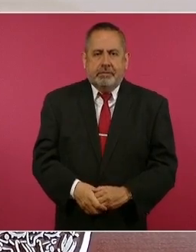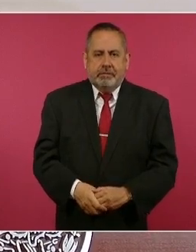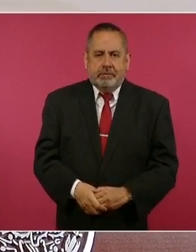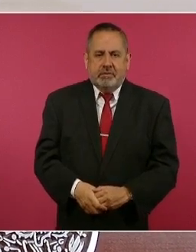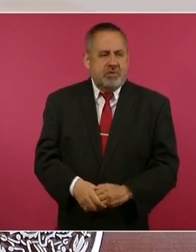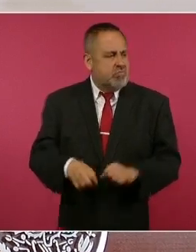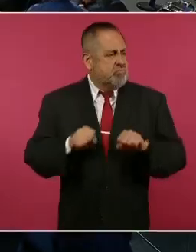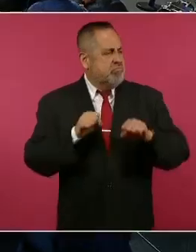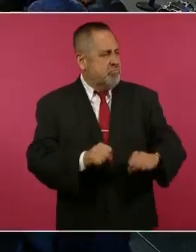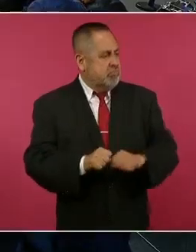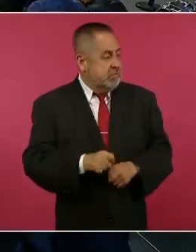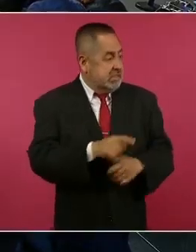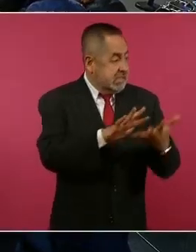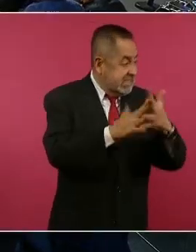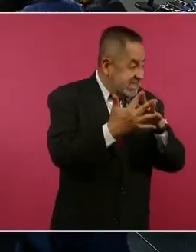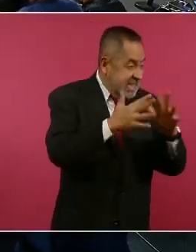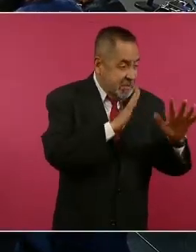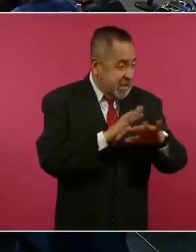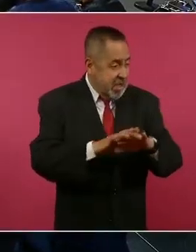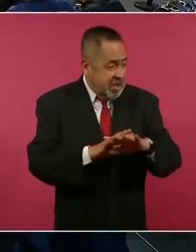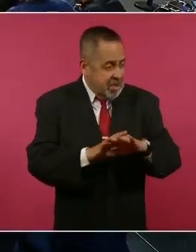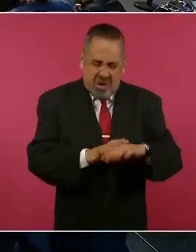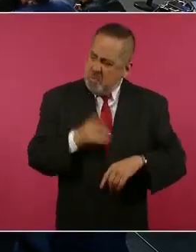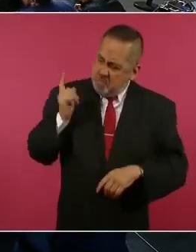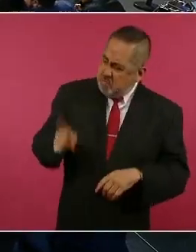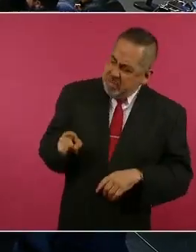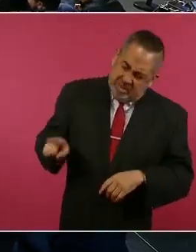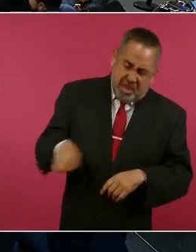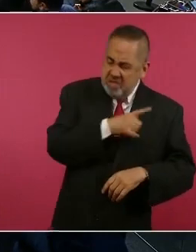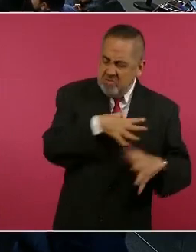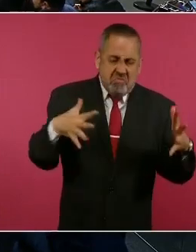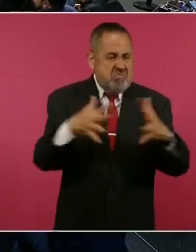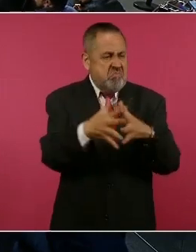Para imponer el orden, aunque